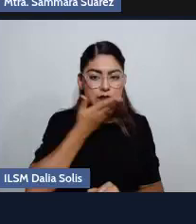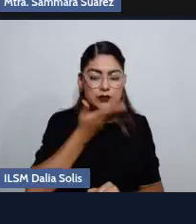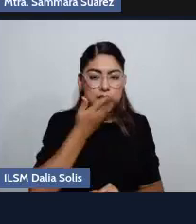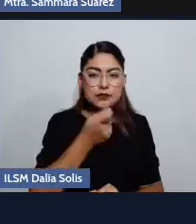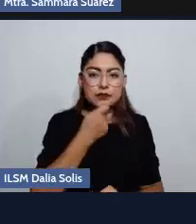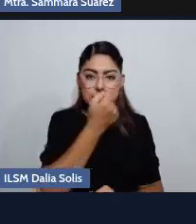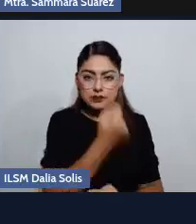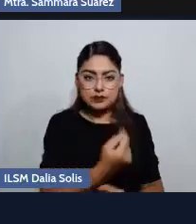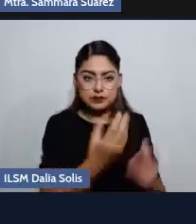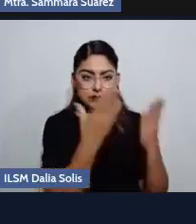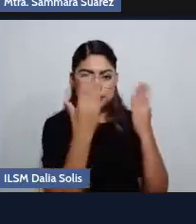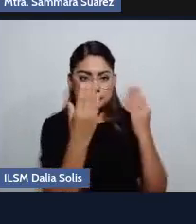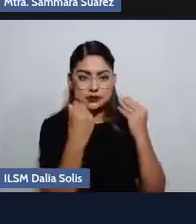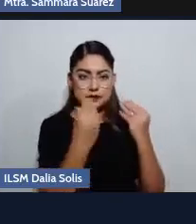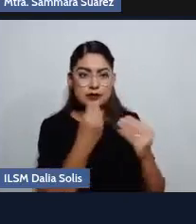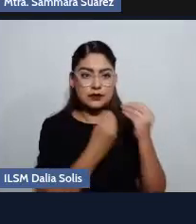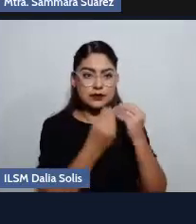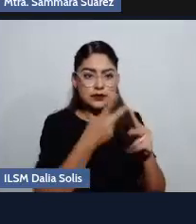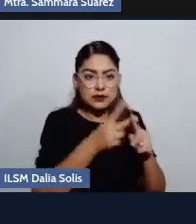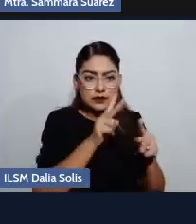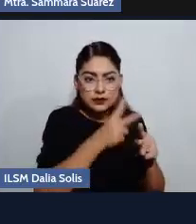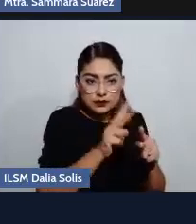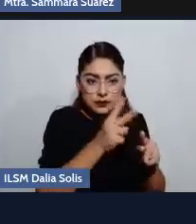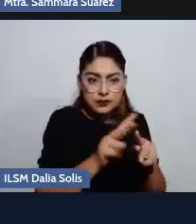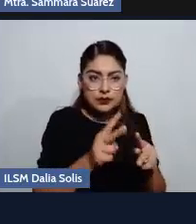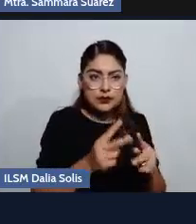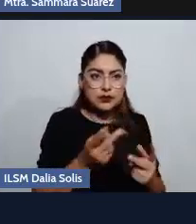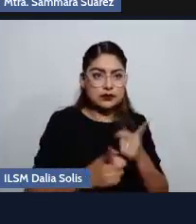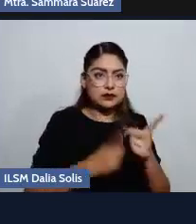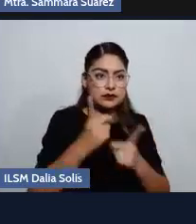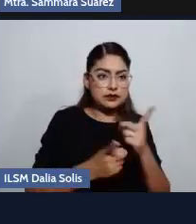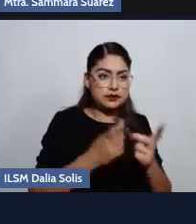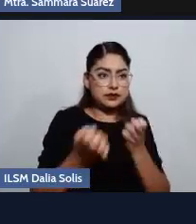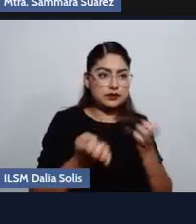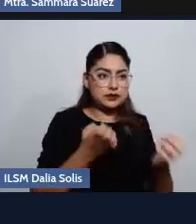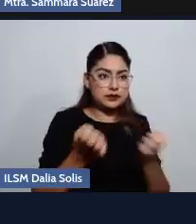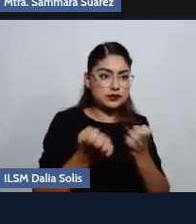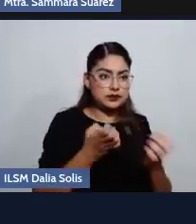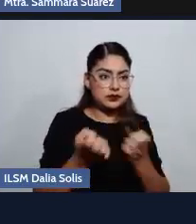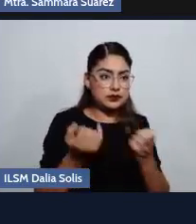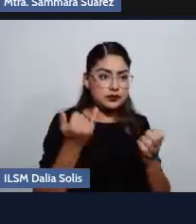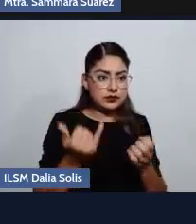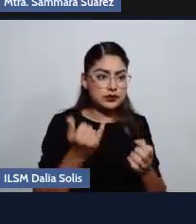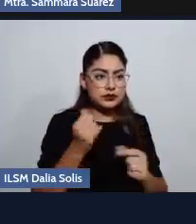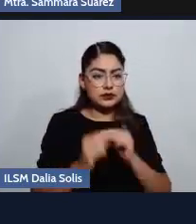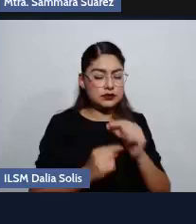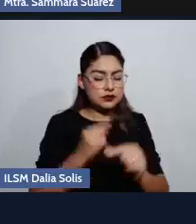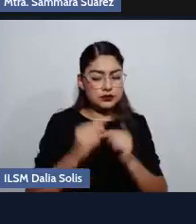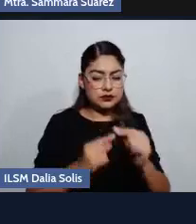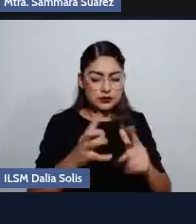comer verduras, a hacer deporte, y que se nos vayan quedando poco a poco, ¿no? Para